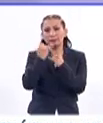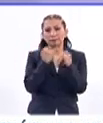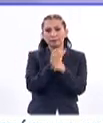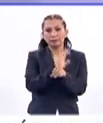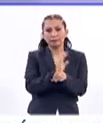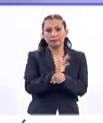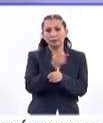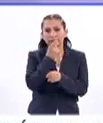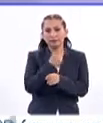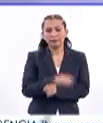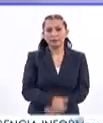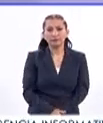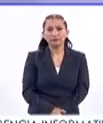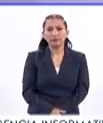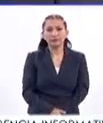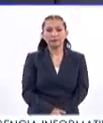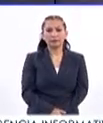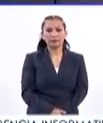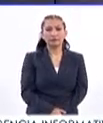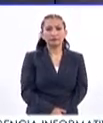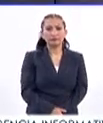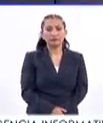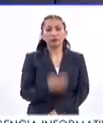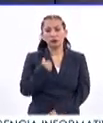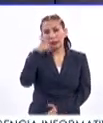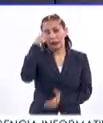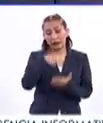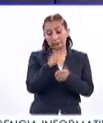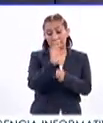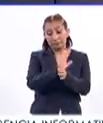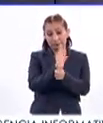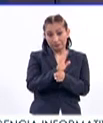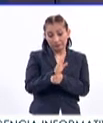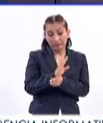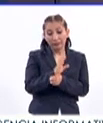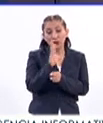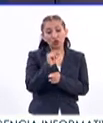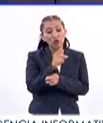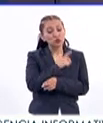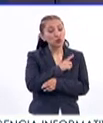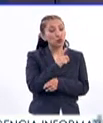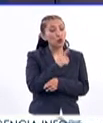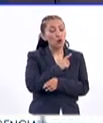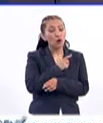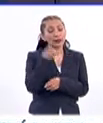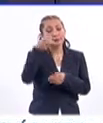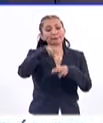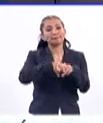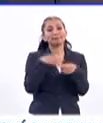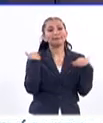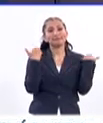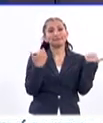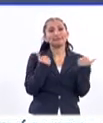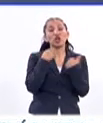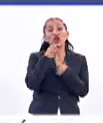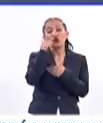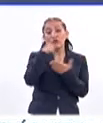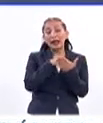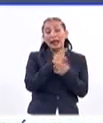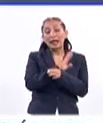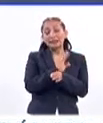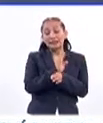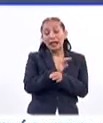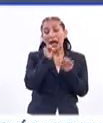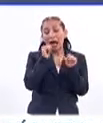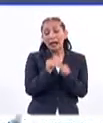Internacional de Cine. Platícanos un poco de esto. Así es, bueno, nosotros pensamos que el cine no solo es entretenimiento, nosotros partimos de que el cine es